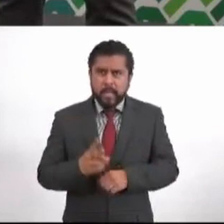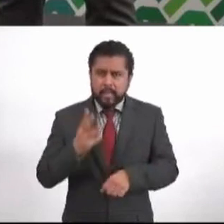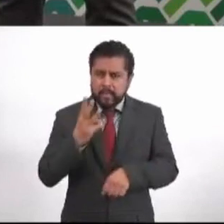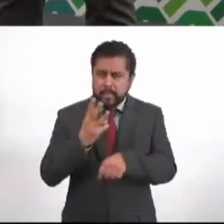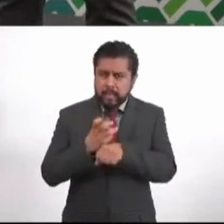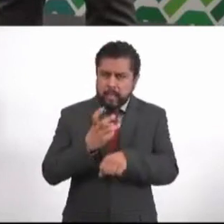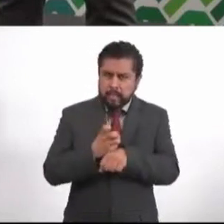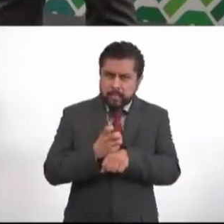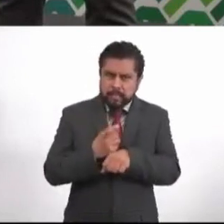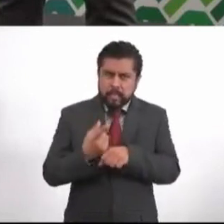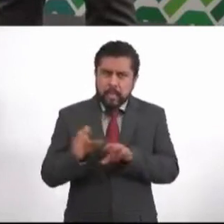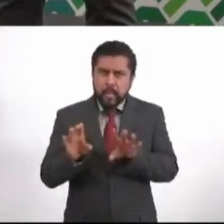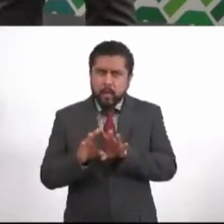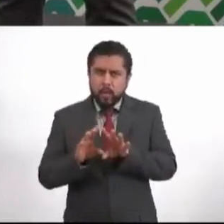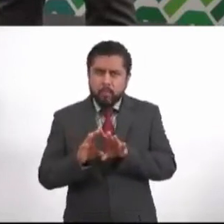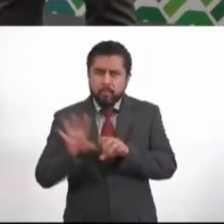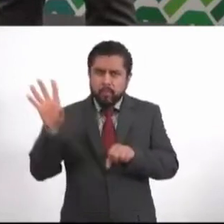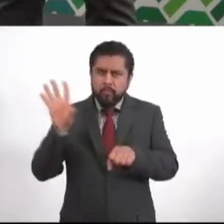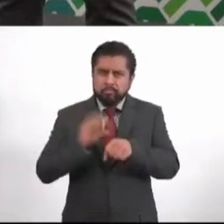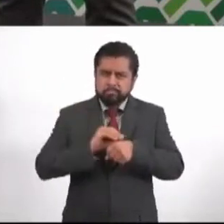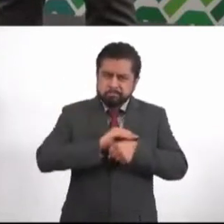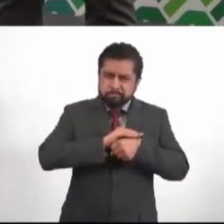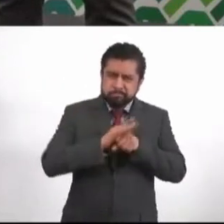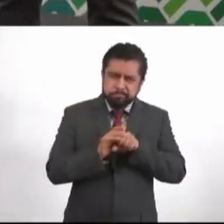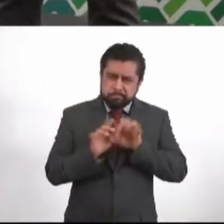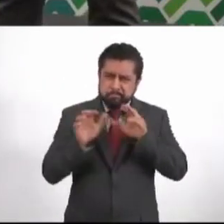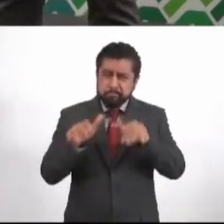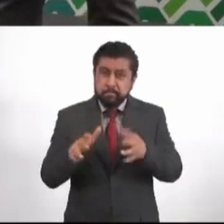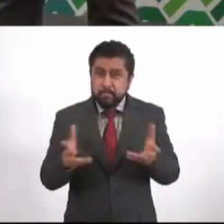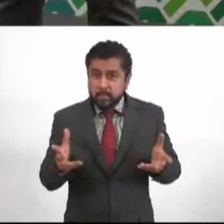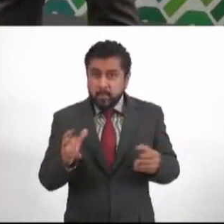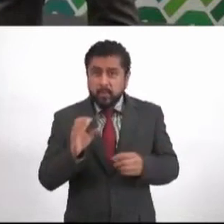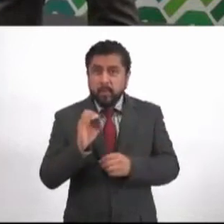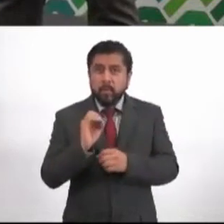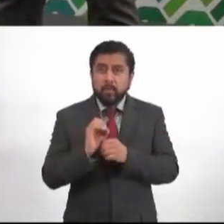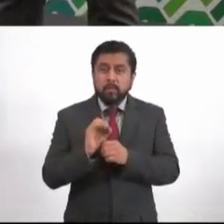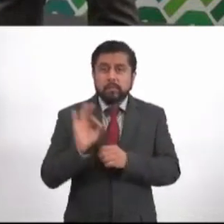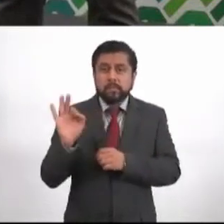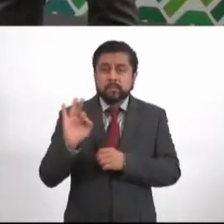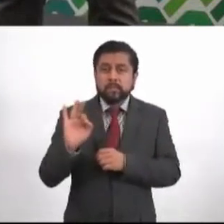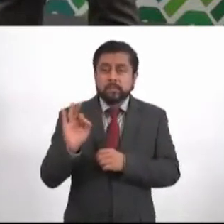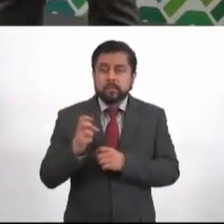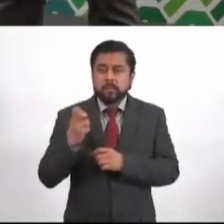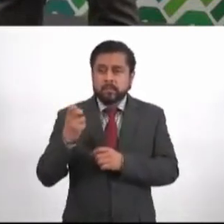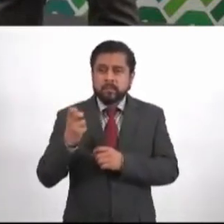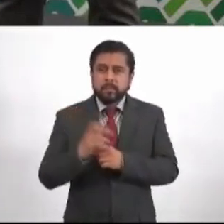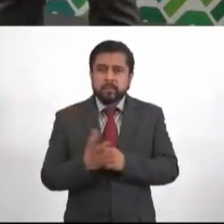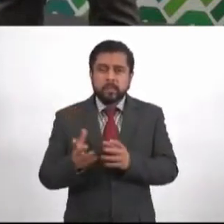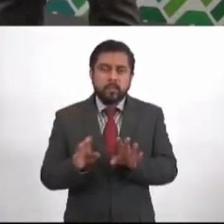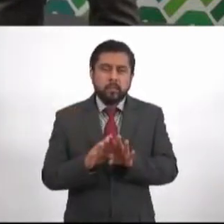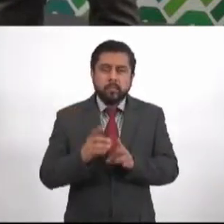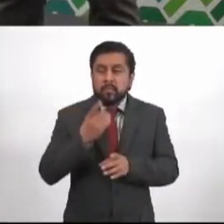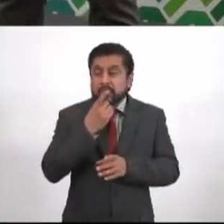o ustedes todavía lo descartan. Por el momento nos comentaba que se espera no llegar a esa famosa tercera